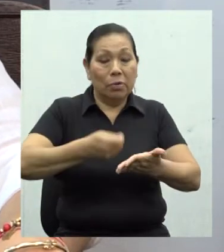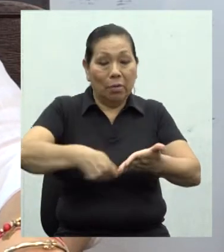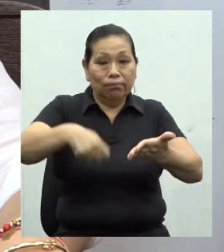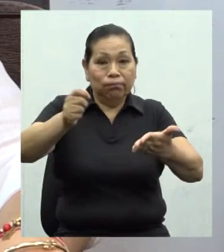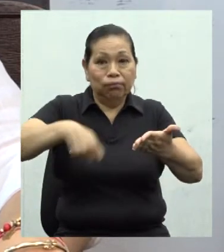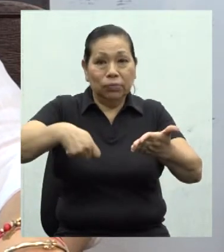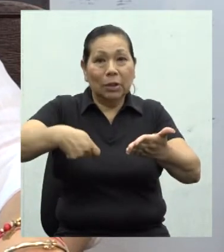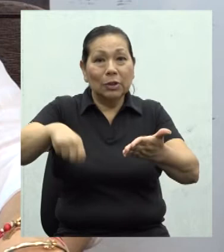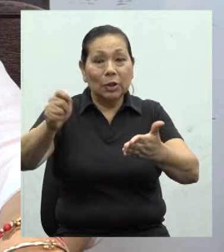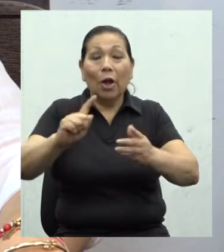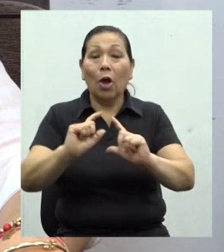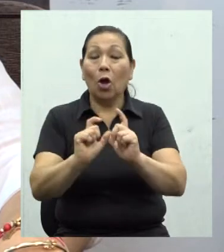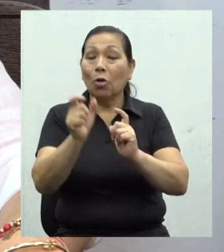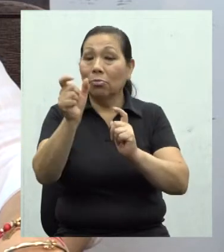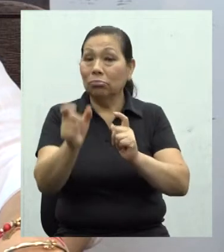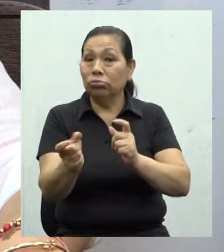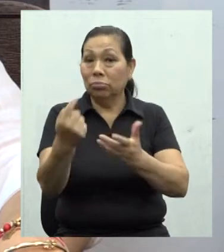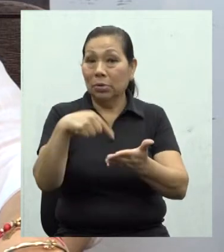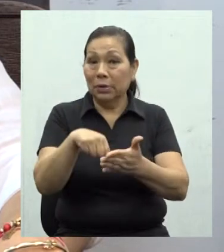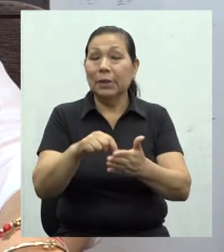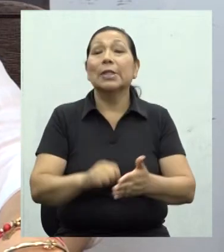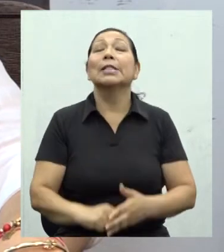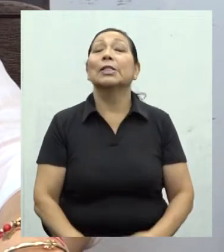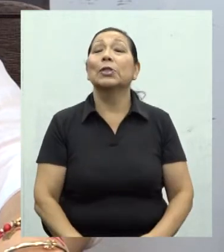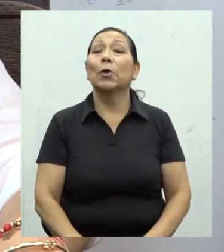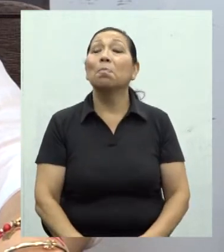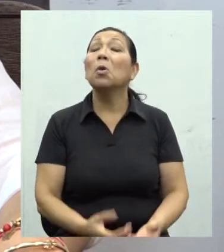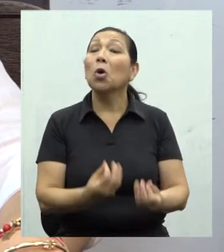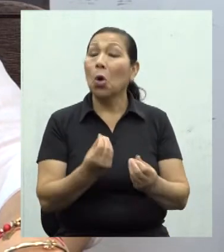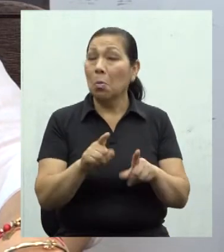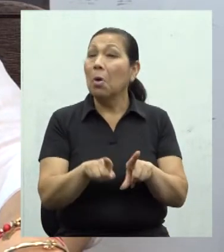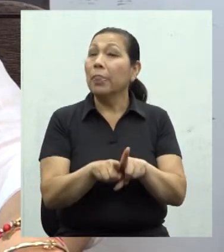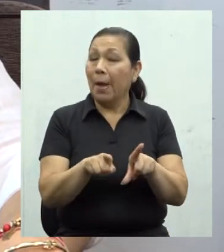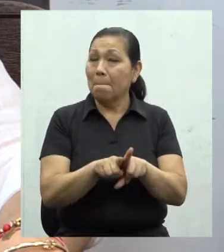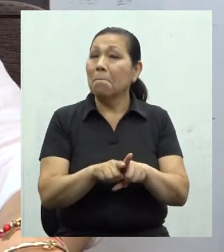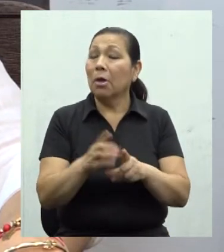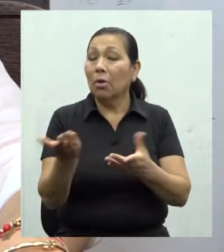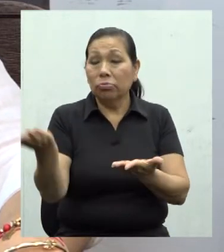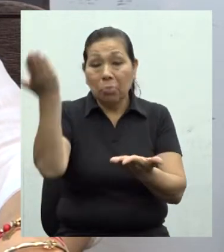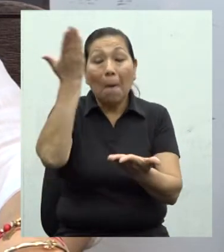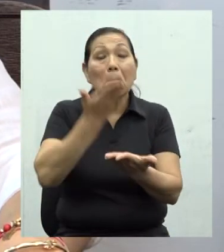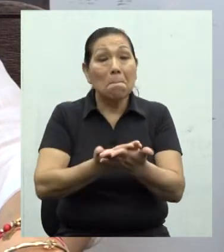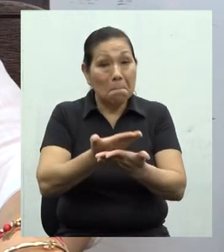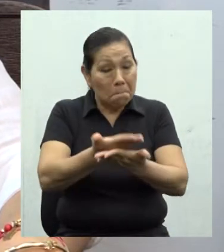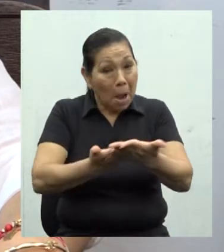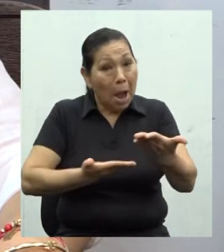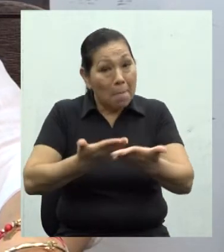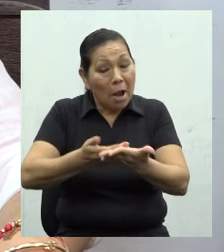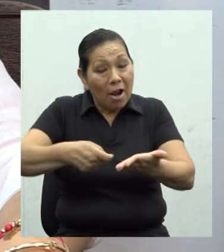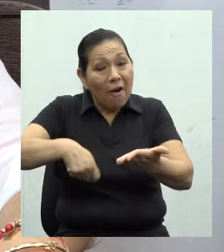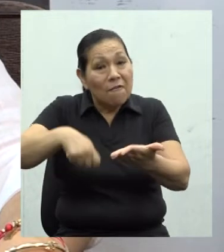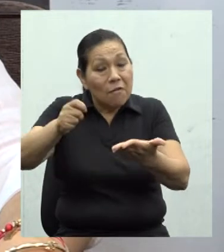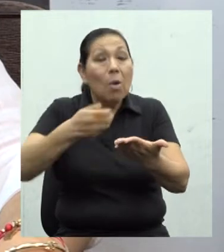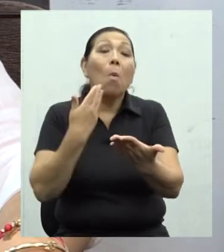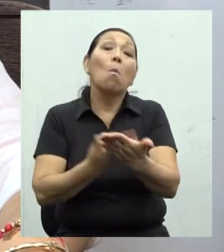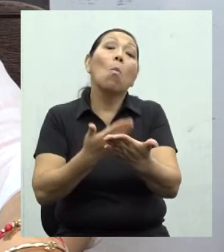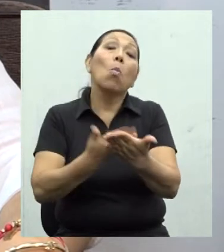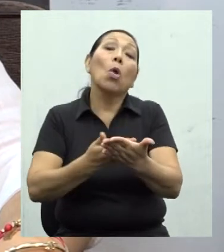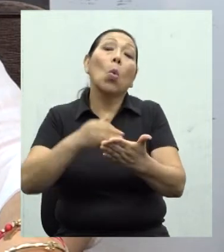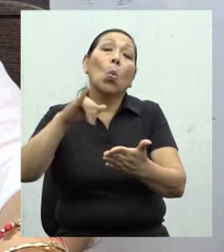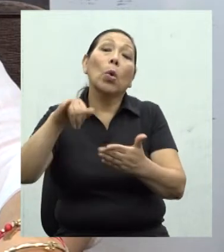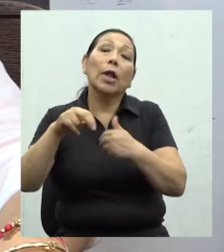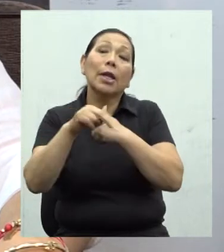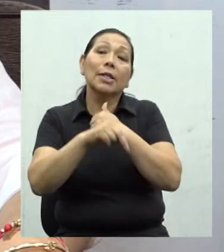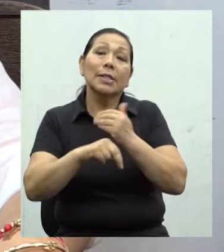firmas de los congresistas que interponen la demanda. Hay que adjuntar las firmas comprobadas por el